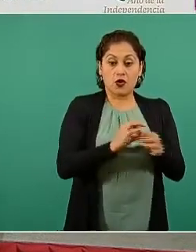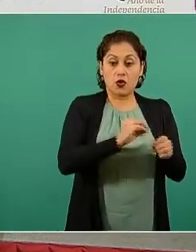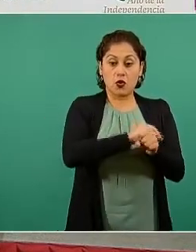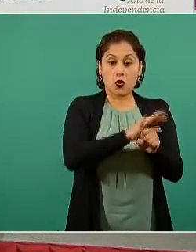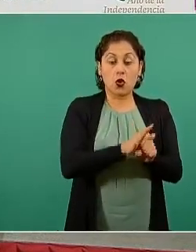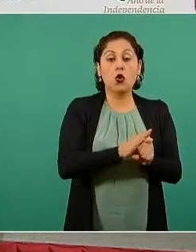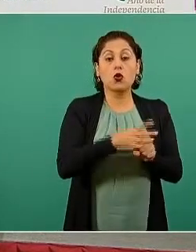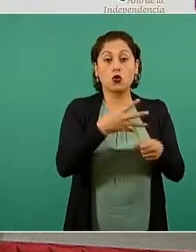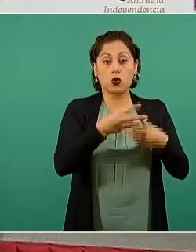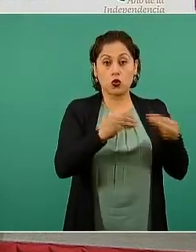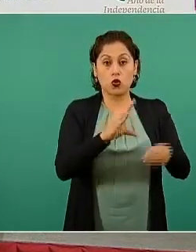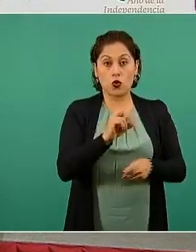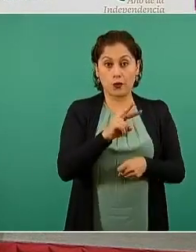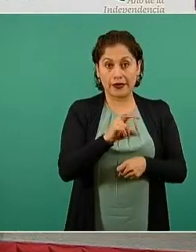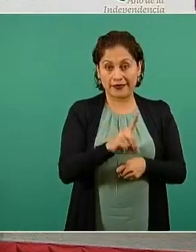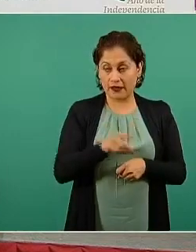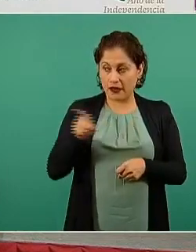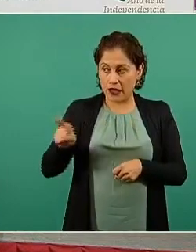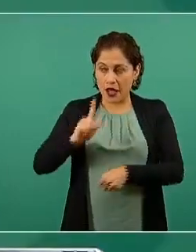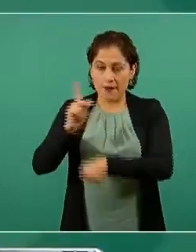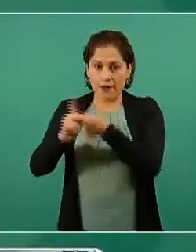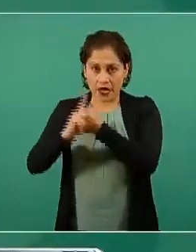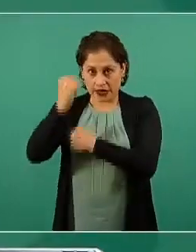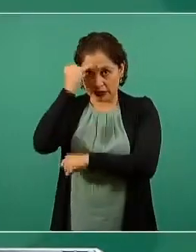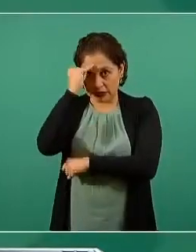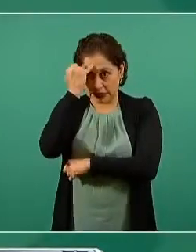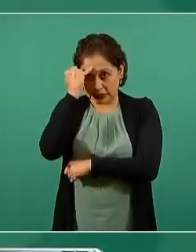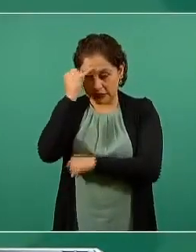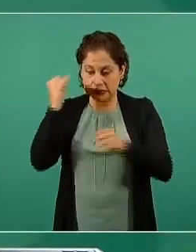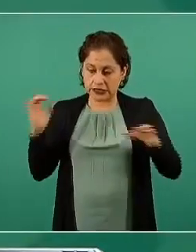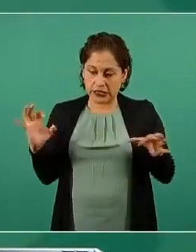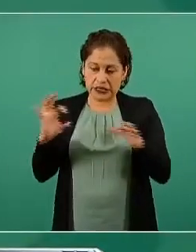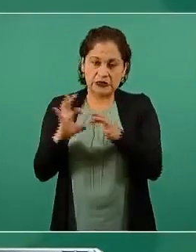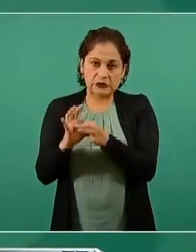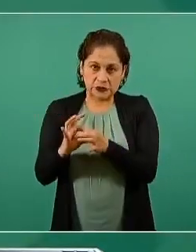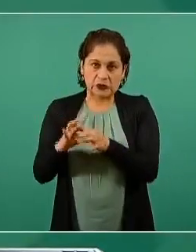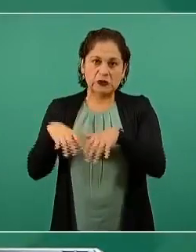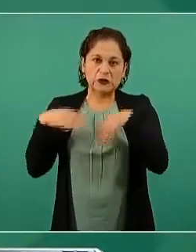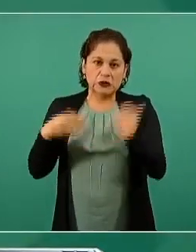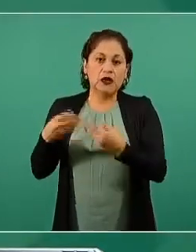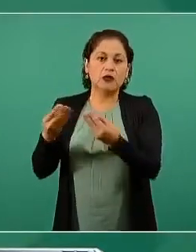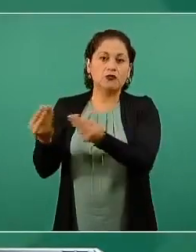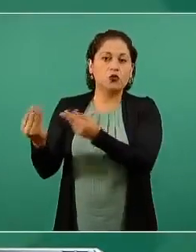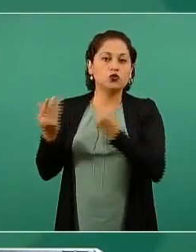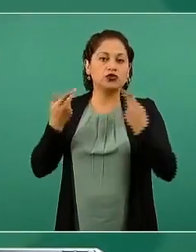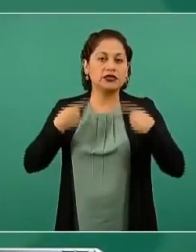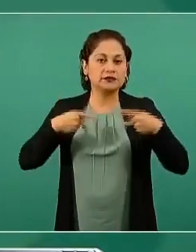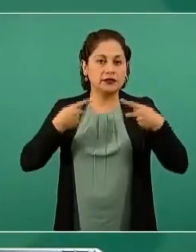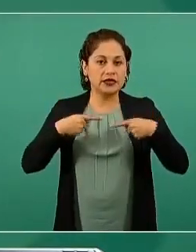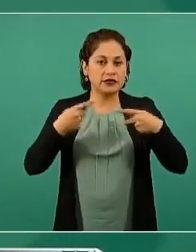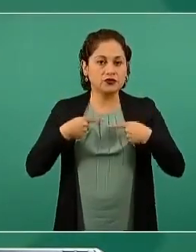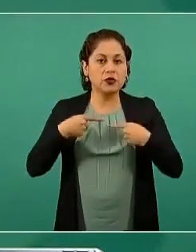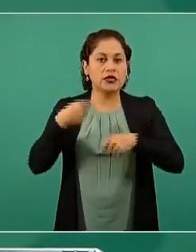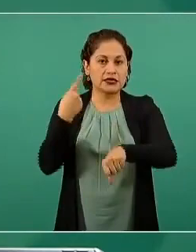en India es que ha habido una cantidad importante de casos de esta enfermedad, mucormicosis,